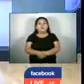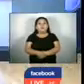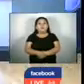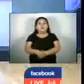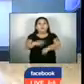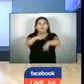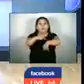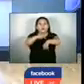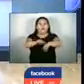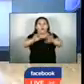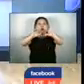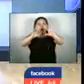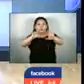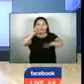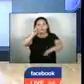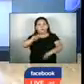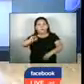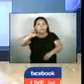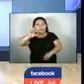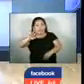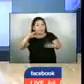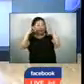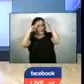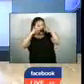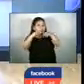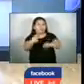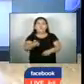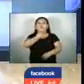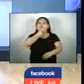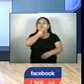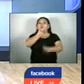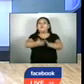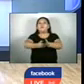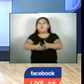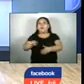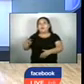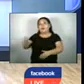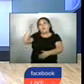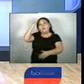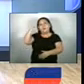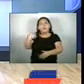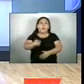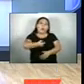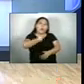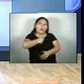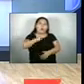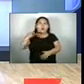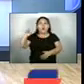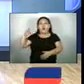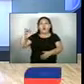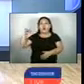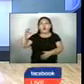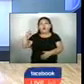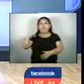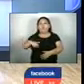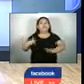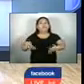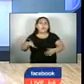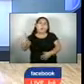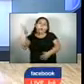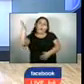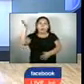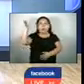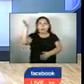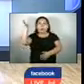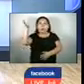8 de la noche con 3 minutos. Iniciamos con información a cargo de la periodista Rocío Cruz. El ministro de Salud ofrece una conferencia de